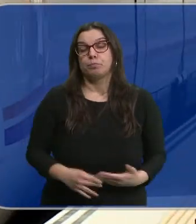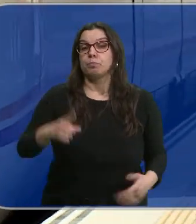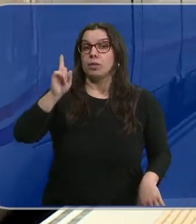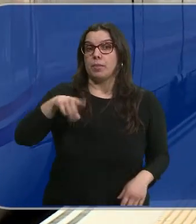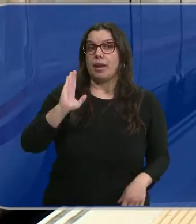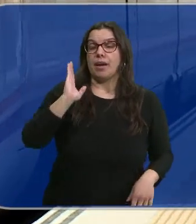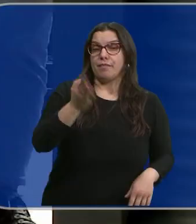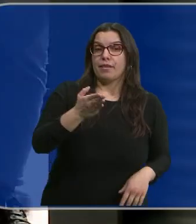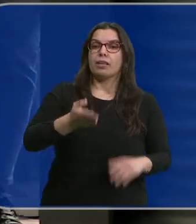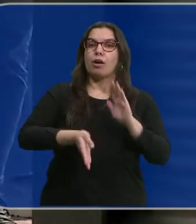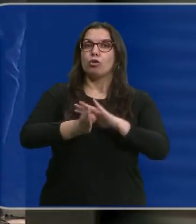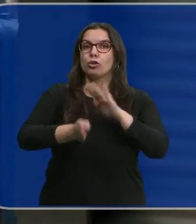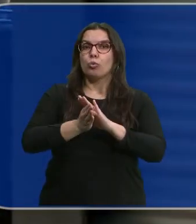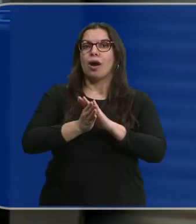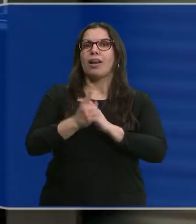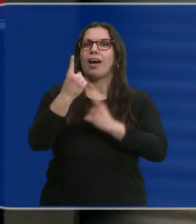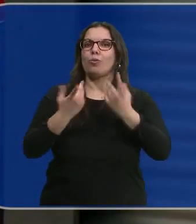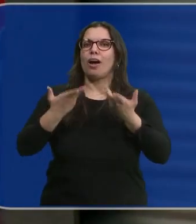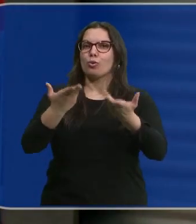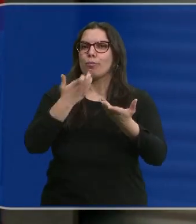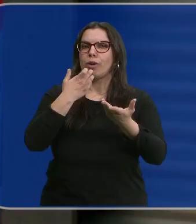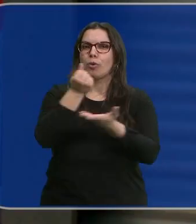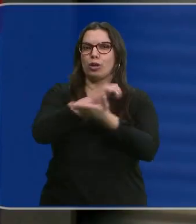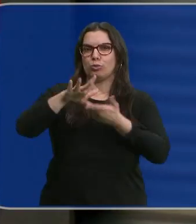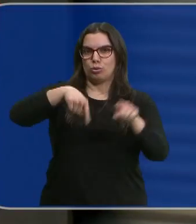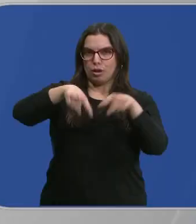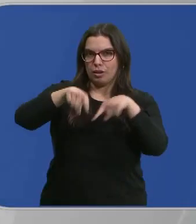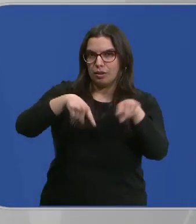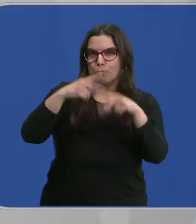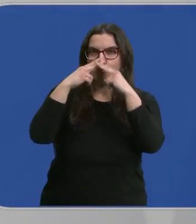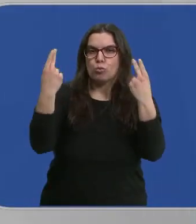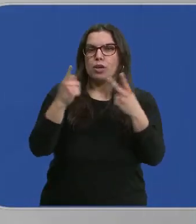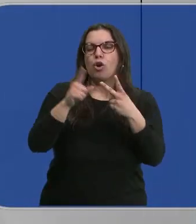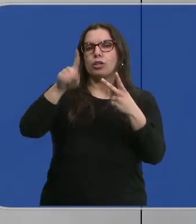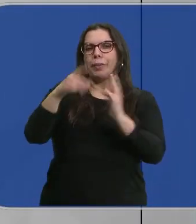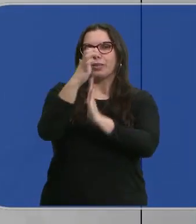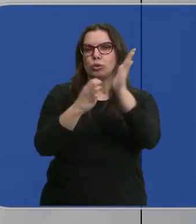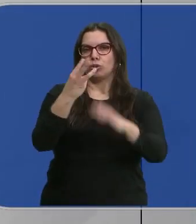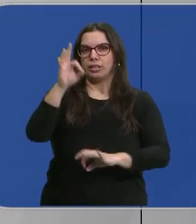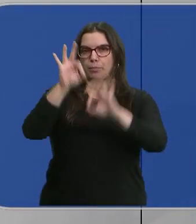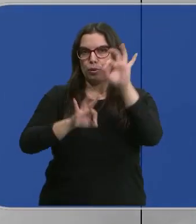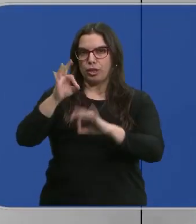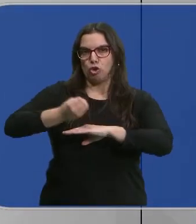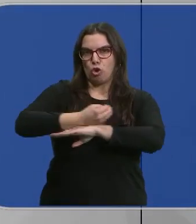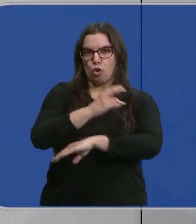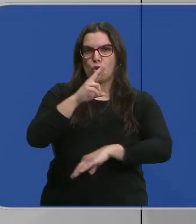se verían afectadas la continuidad de medidas como la gratuidad del transporte público y los descuentos del 30% en Renfe. El impuesto a